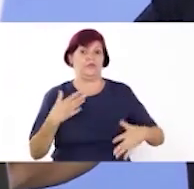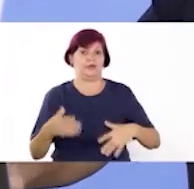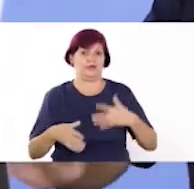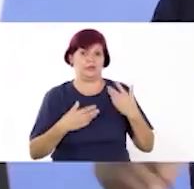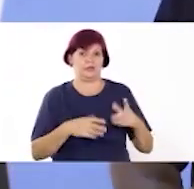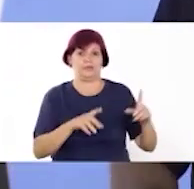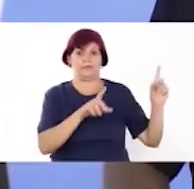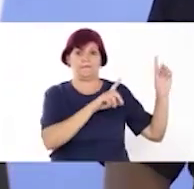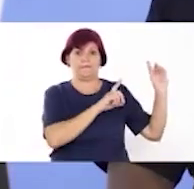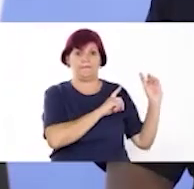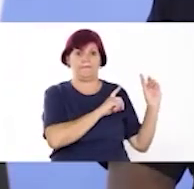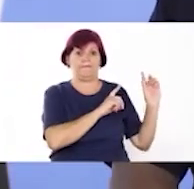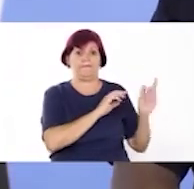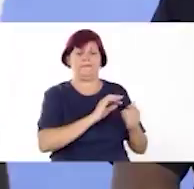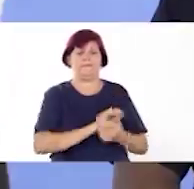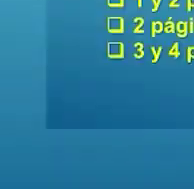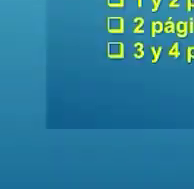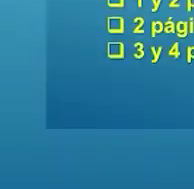pantalla.